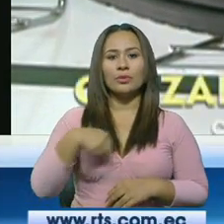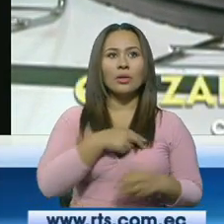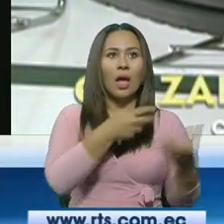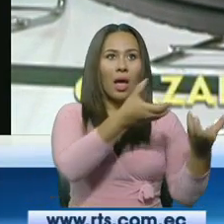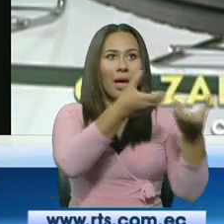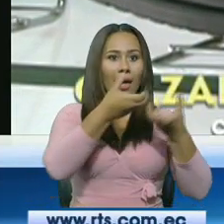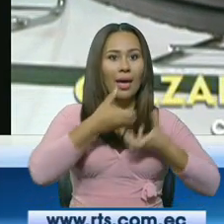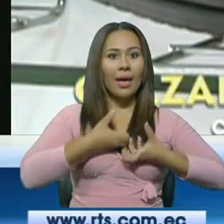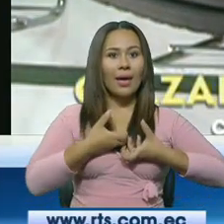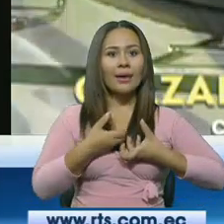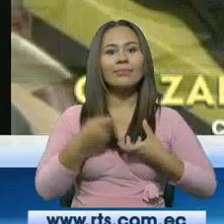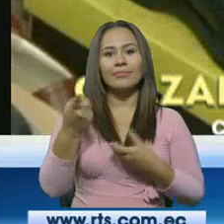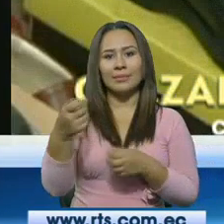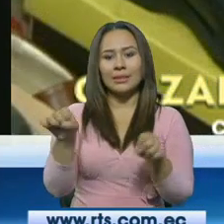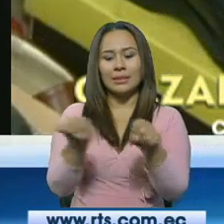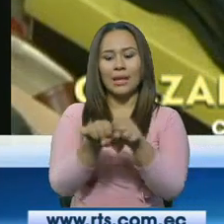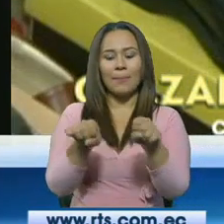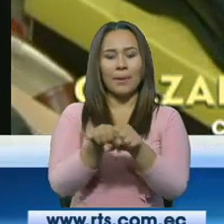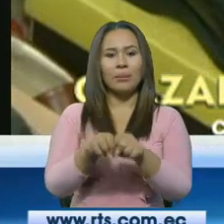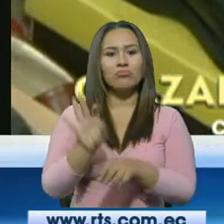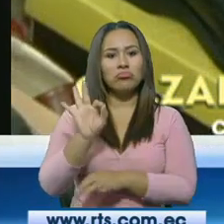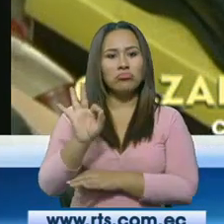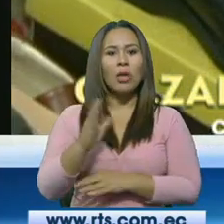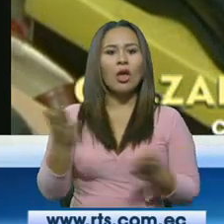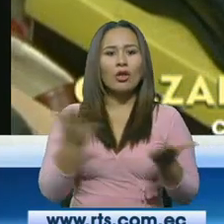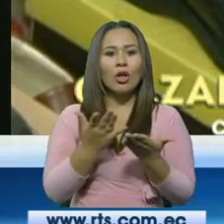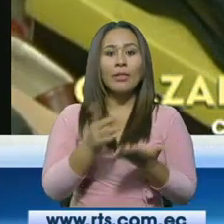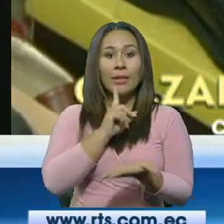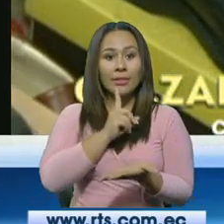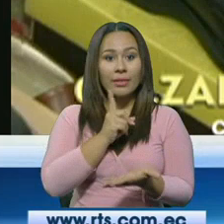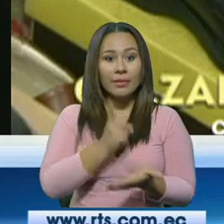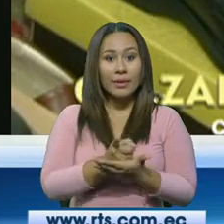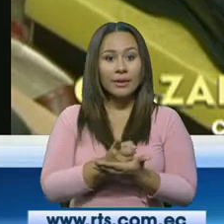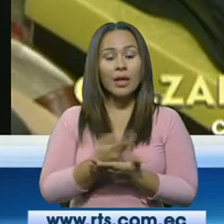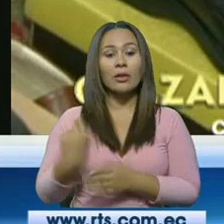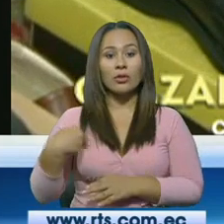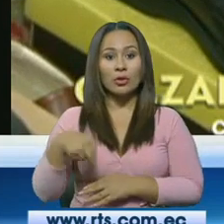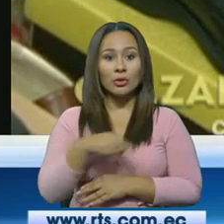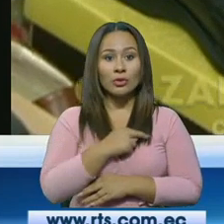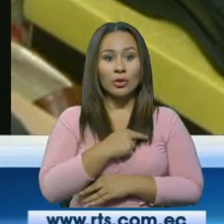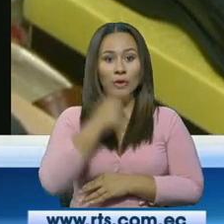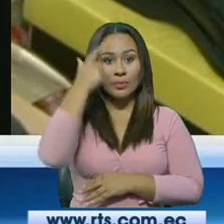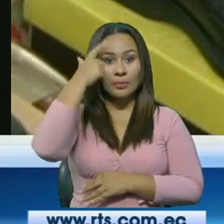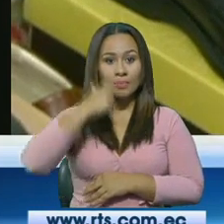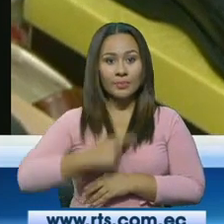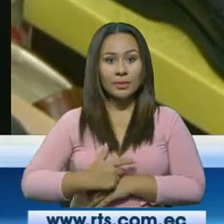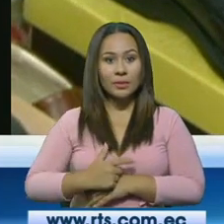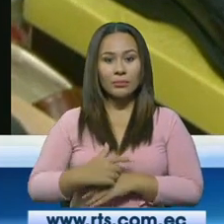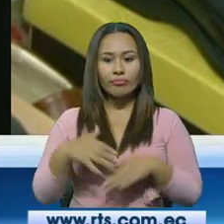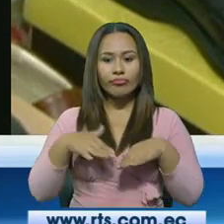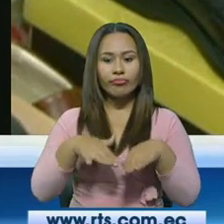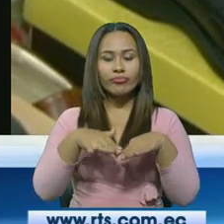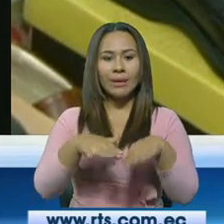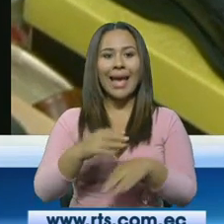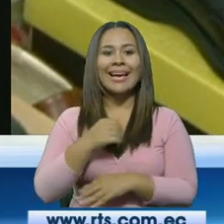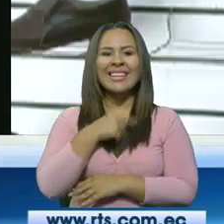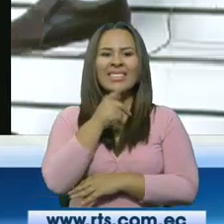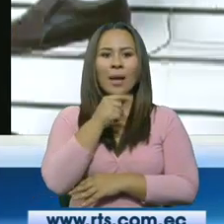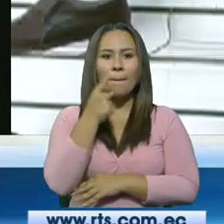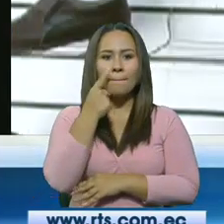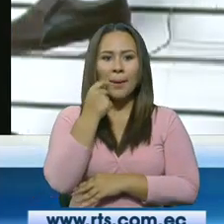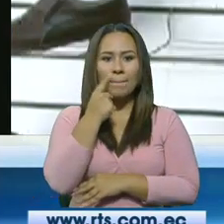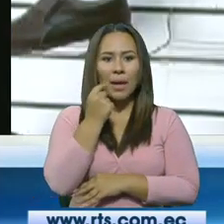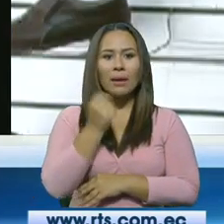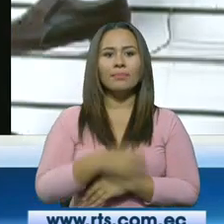heredado esta línea que es calzado, en donde verdaderamente nosotros como artesanos y la herencia de nuestros padres,